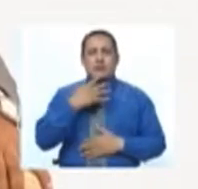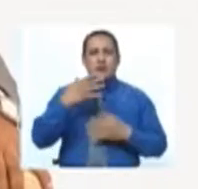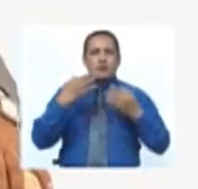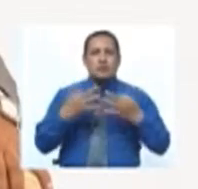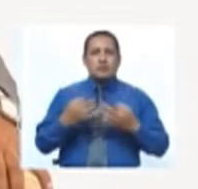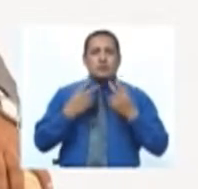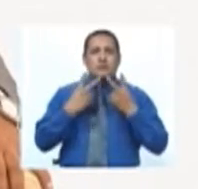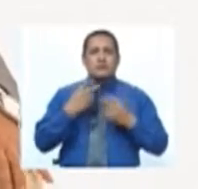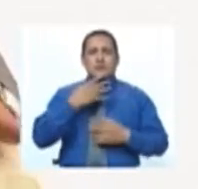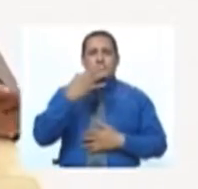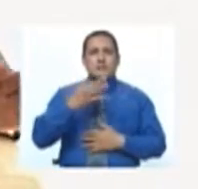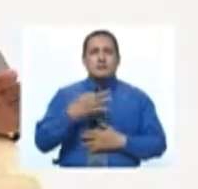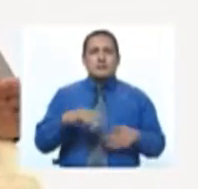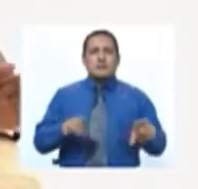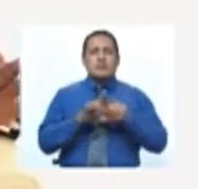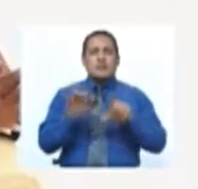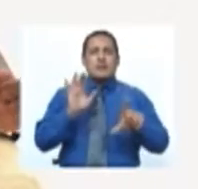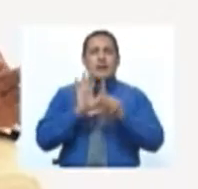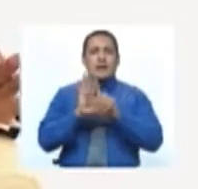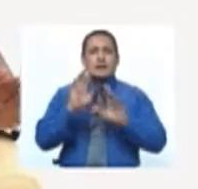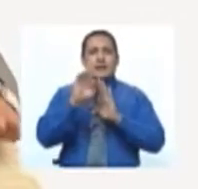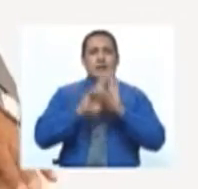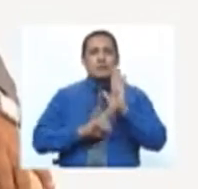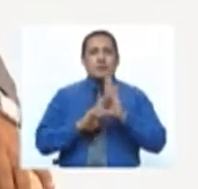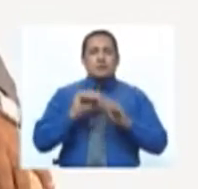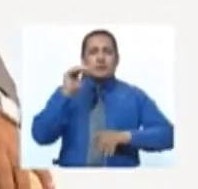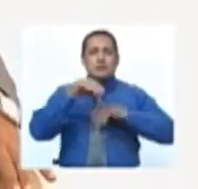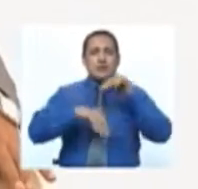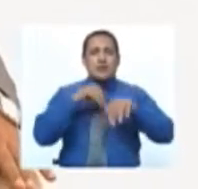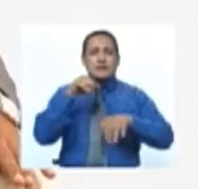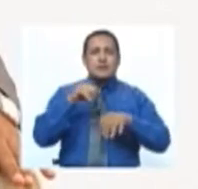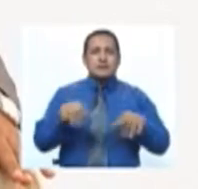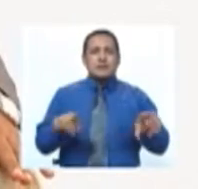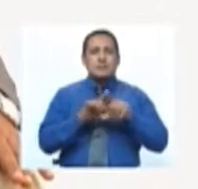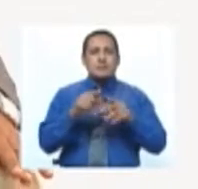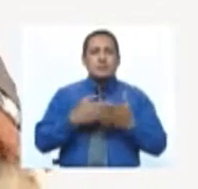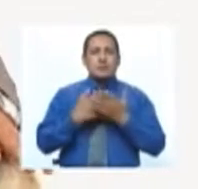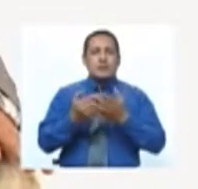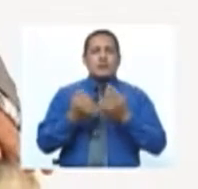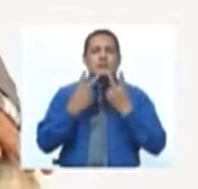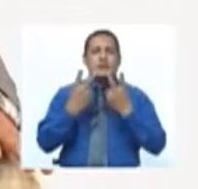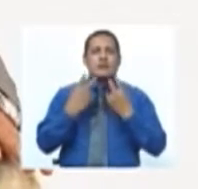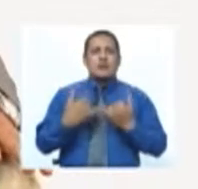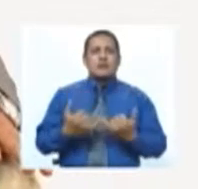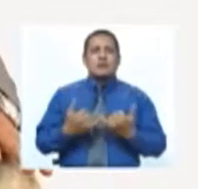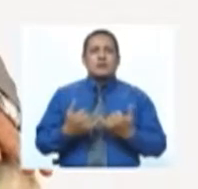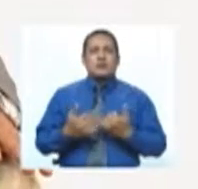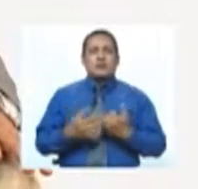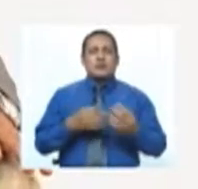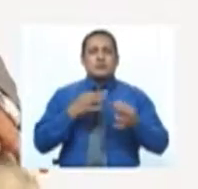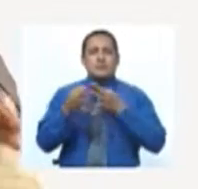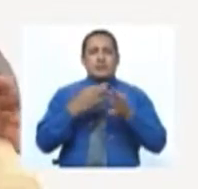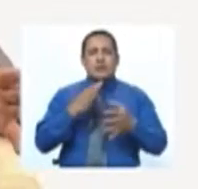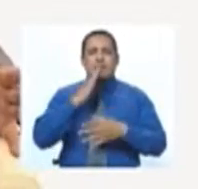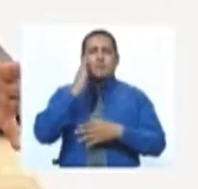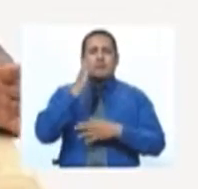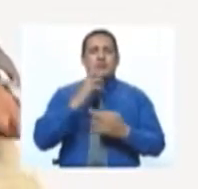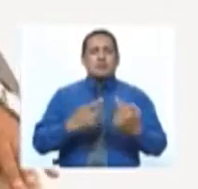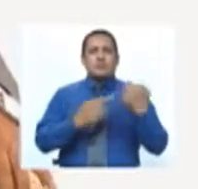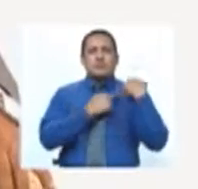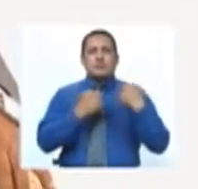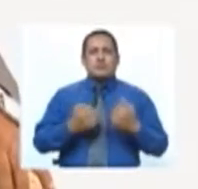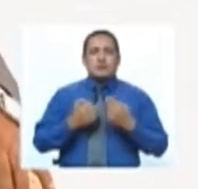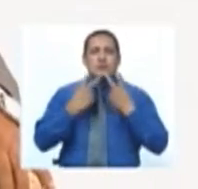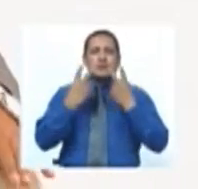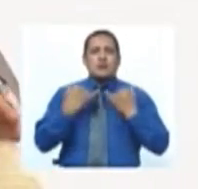correcto. Sí, en efecto, la ley y el reglamento de la ley de playas establece cuáles son las obligaciones,